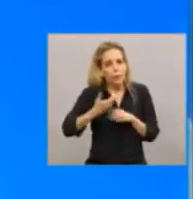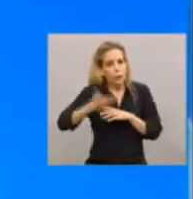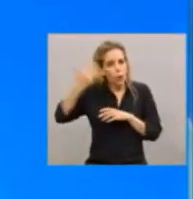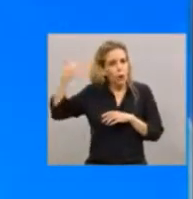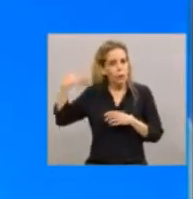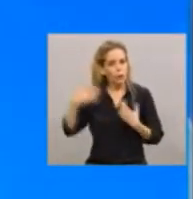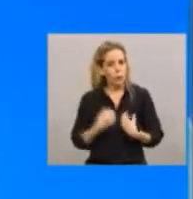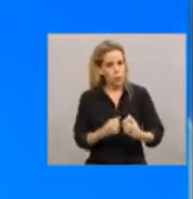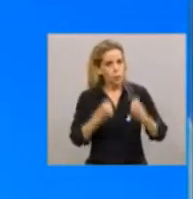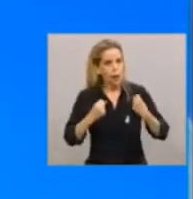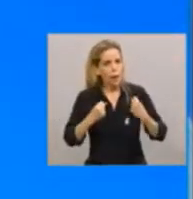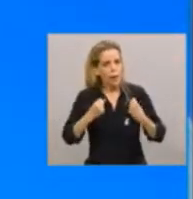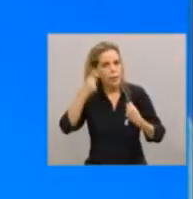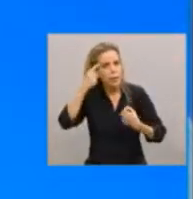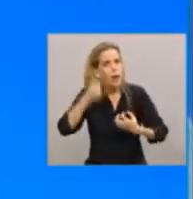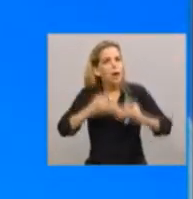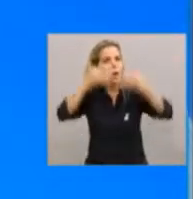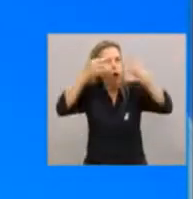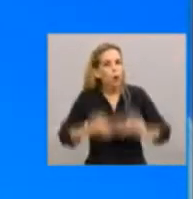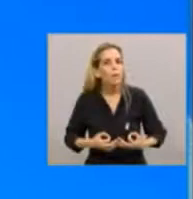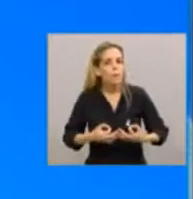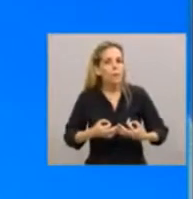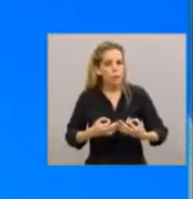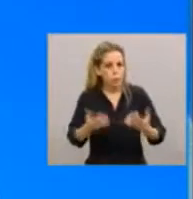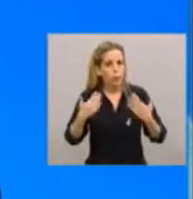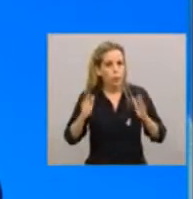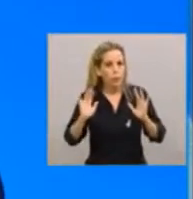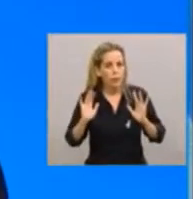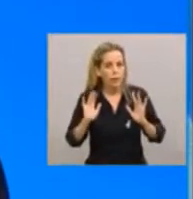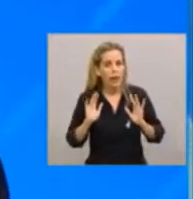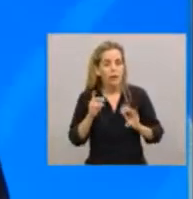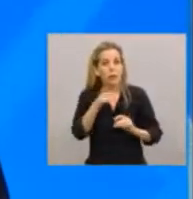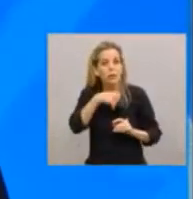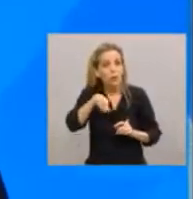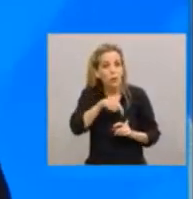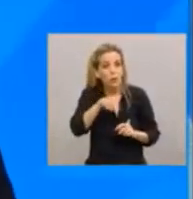estaban convencidos y sabían algo